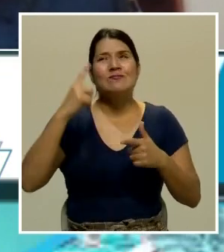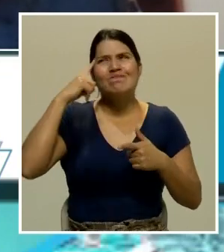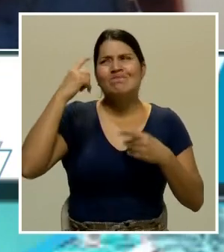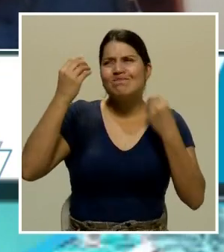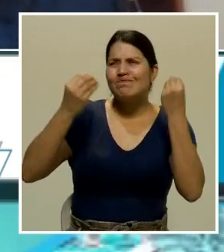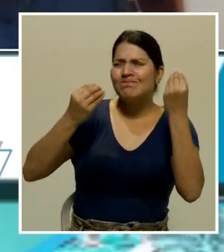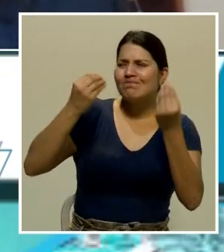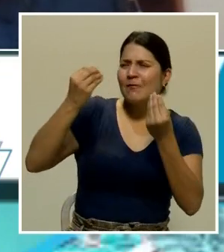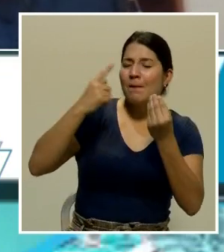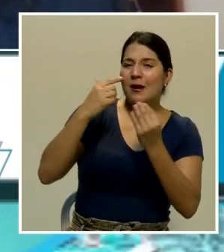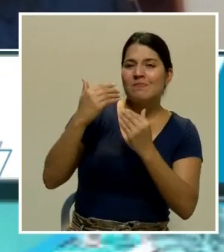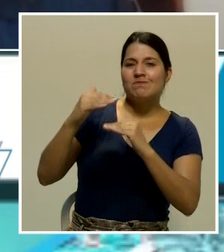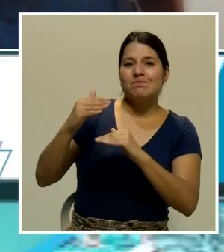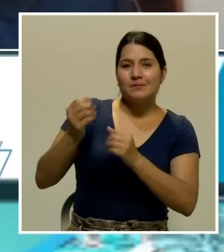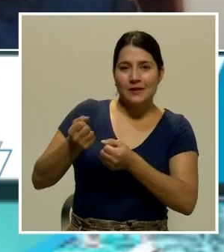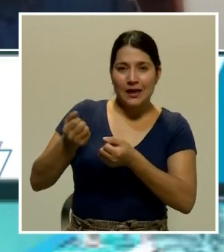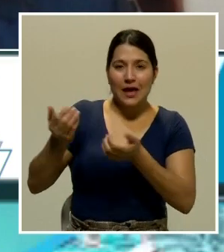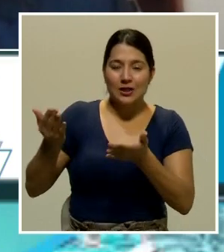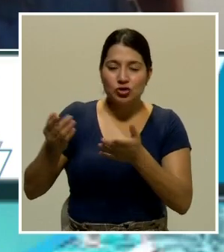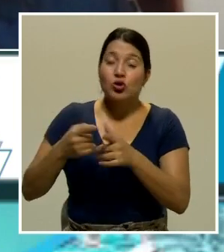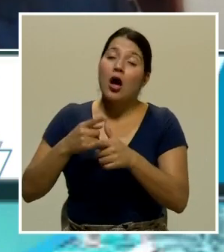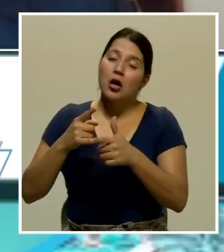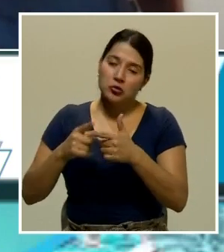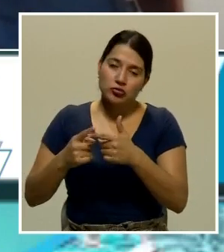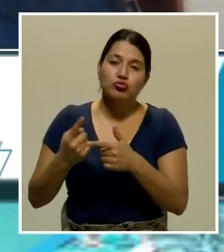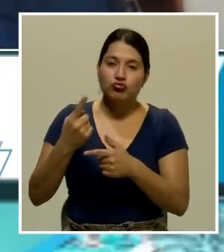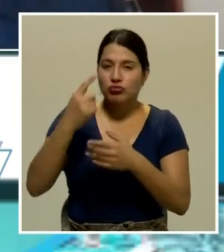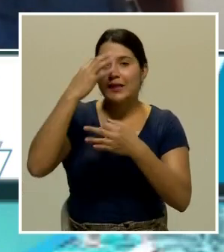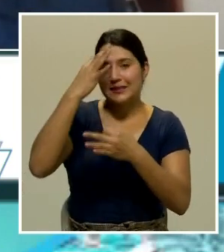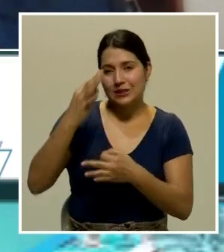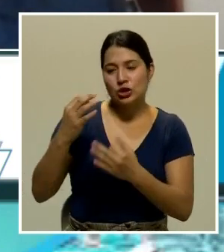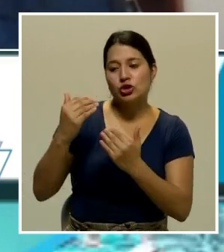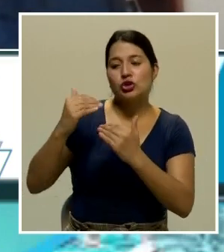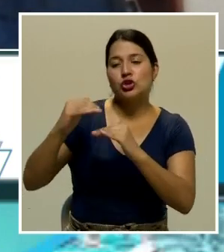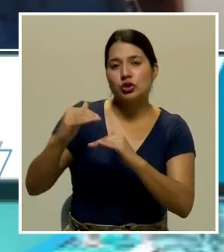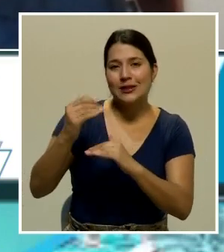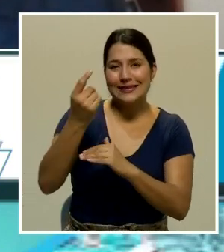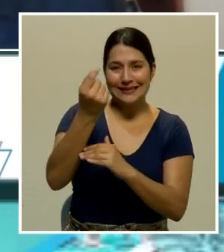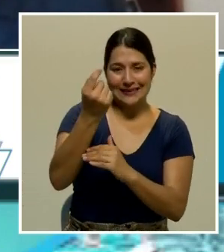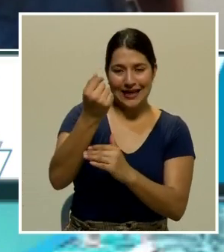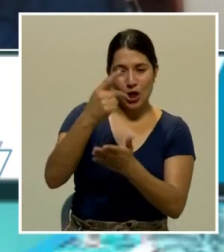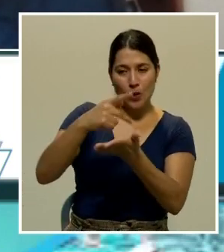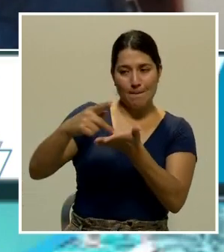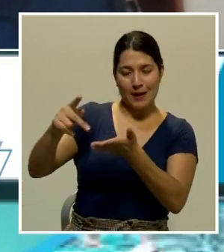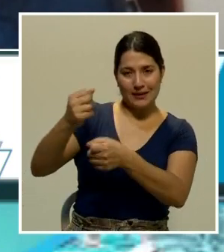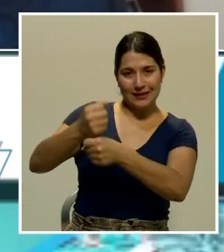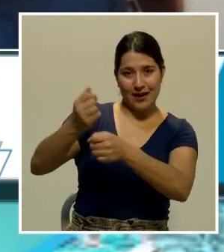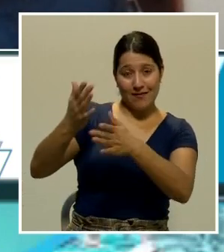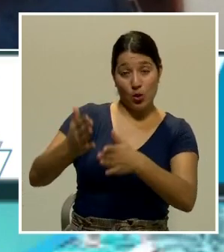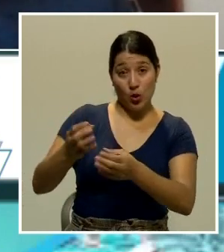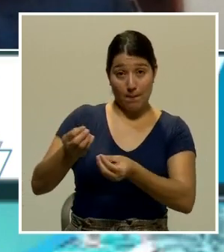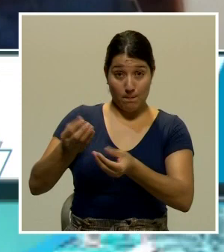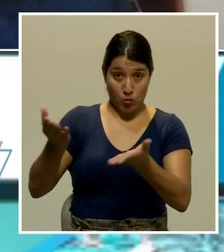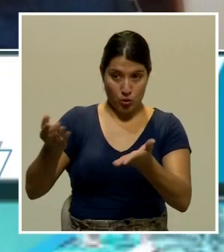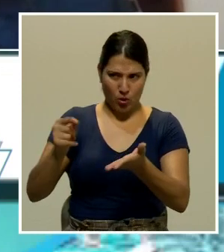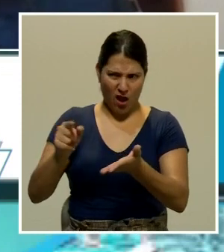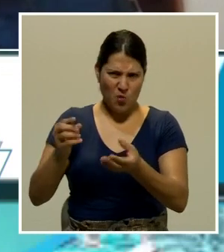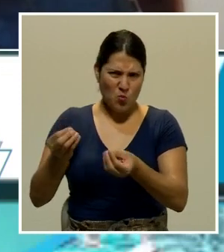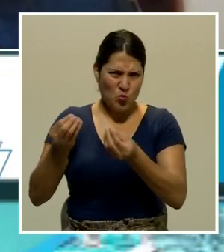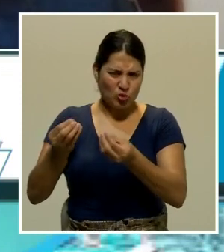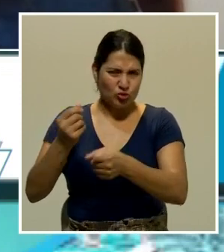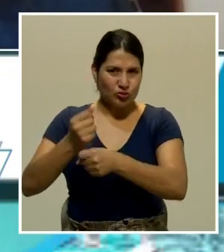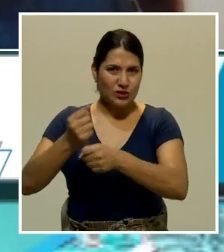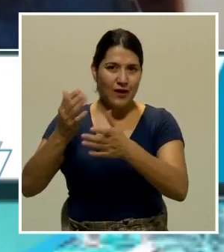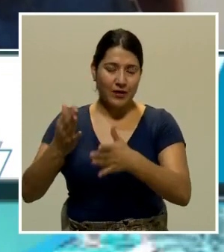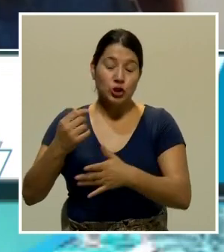de esas medidas tiene que ver con la planilla del sector público, que es una planilla grande. Ahora, uno podría decir